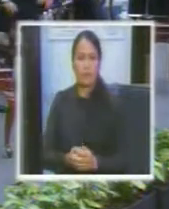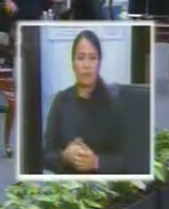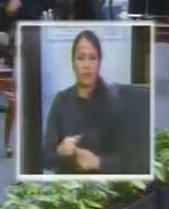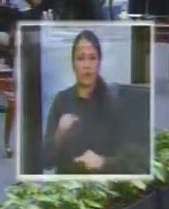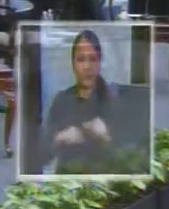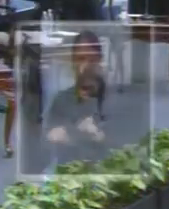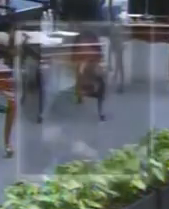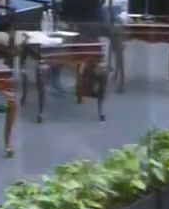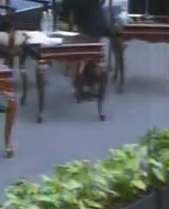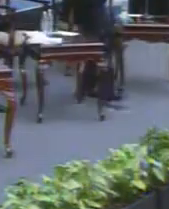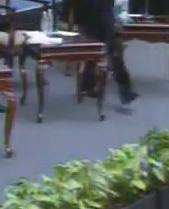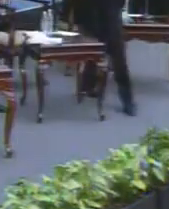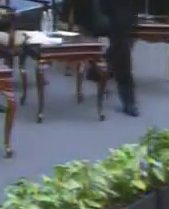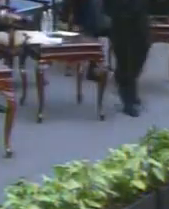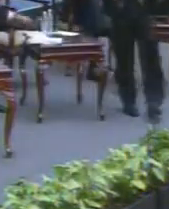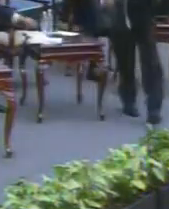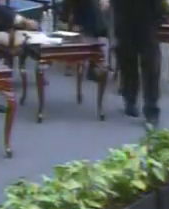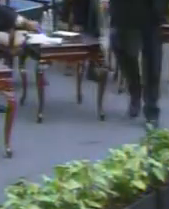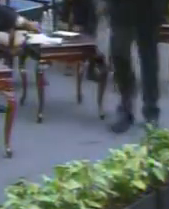Adelante.